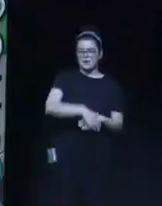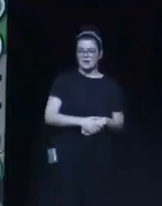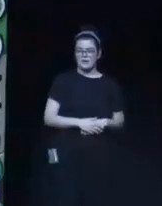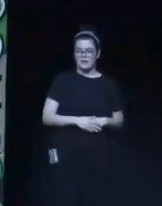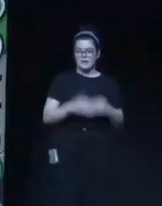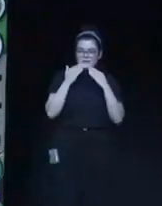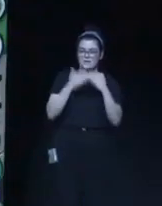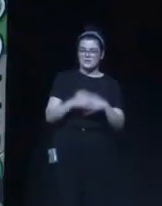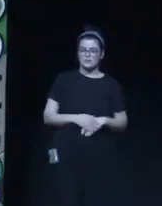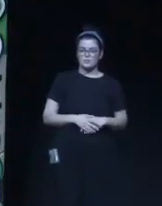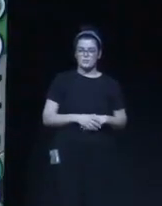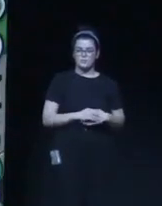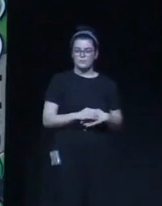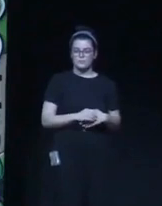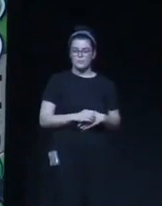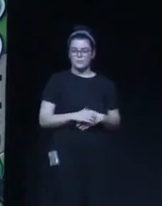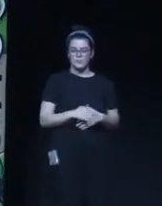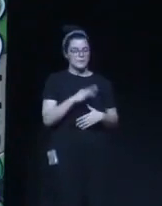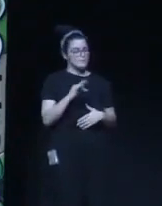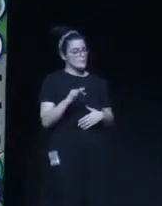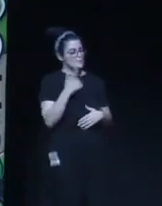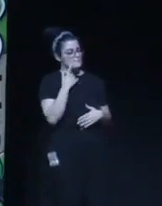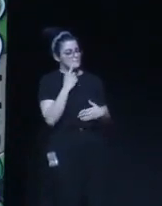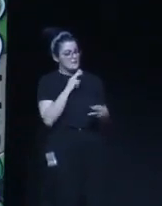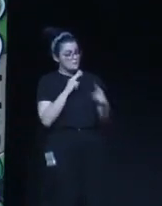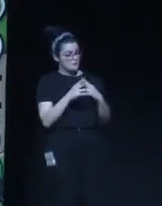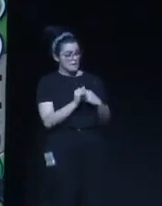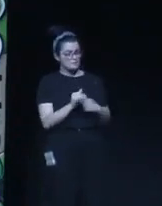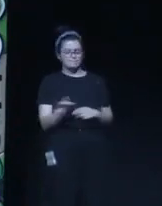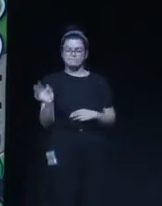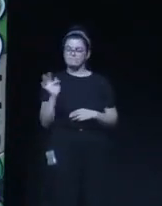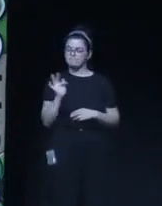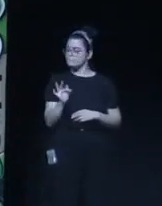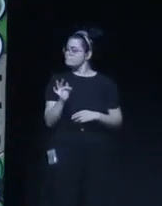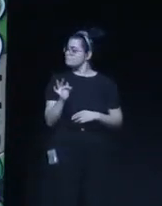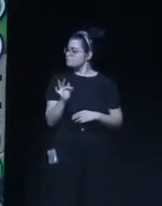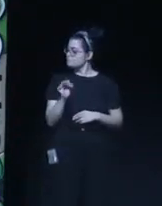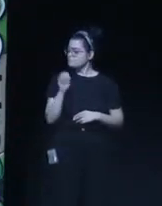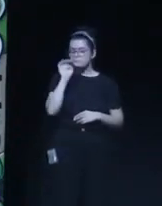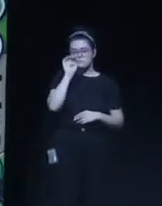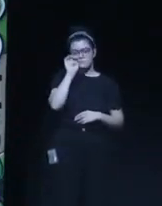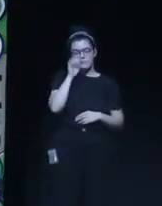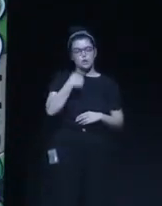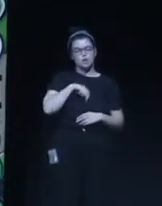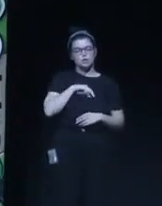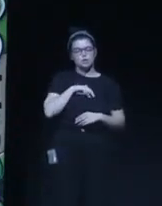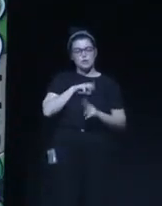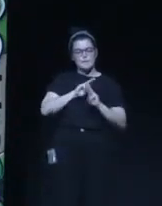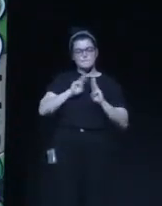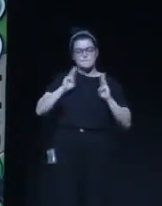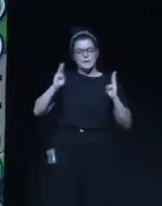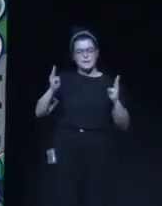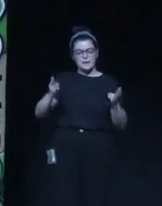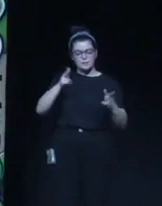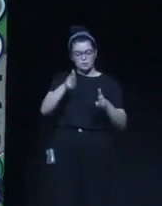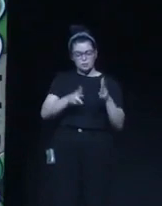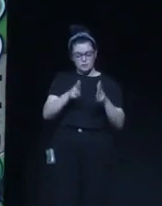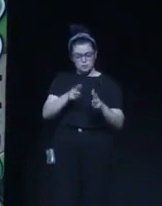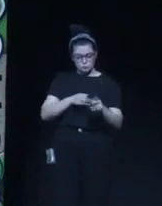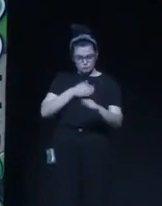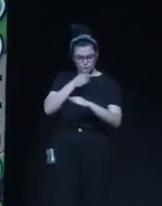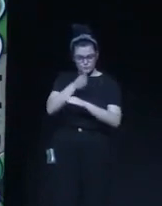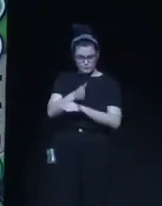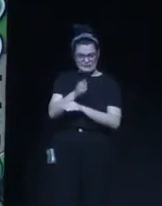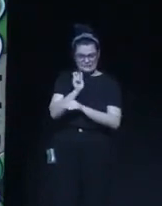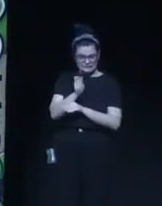Zuri. Sara, ¿habéis tenido respuesta? Nosotras hemos ido al Parlamento Vasco varias veces a